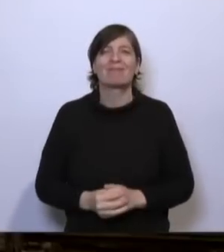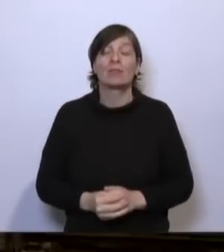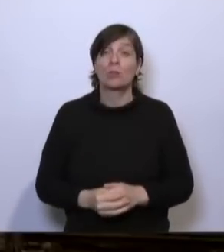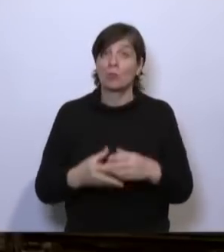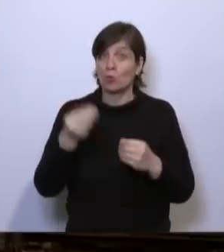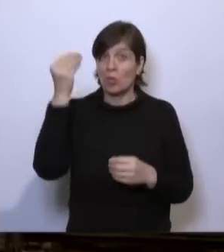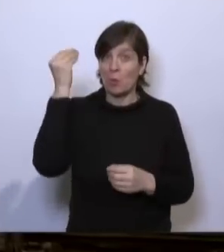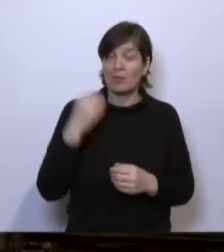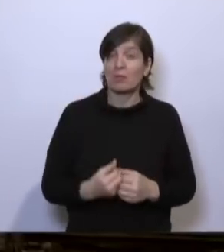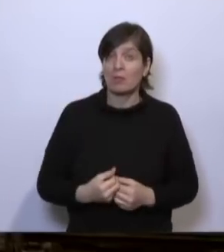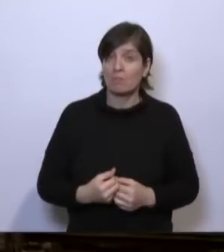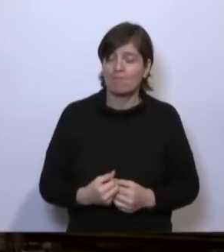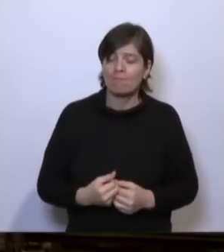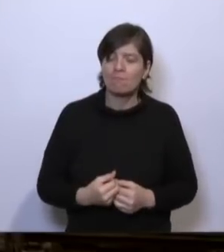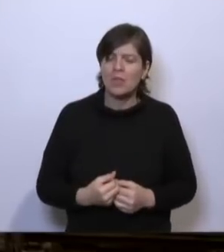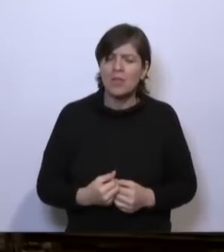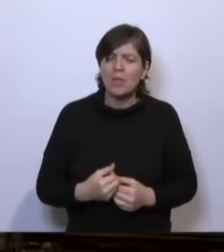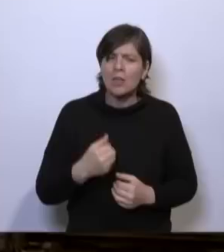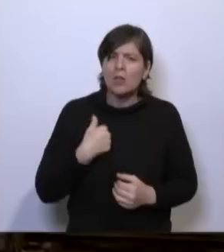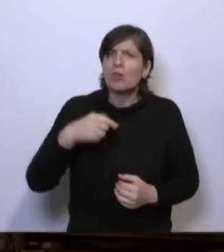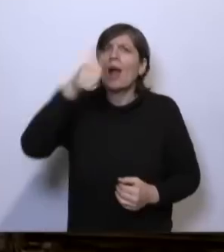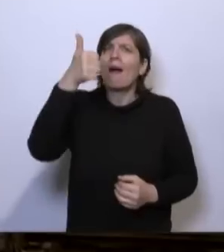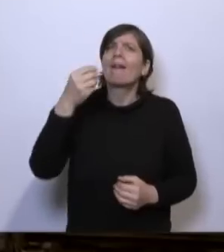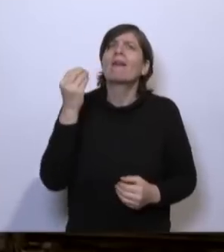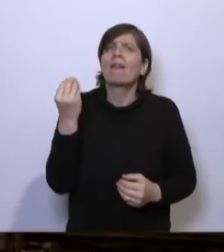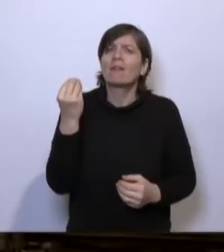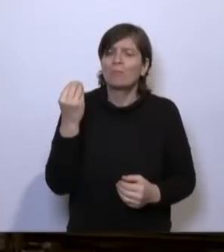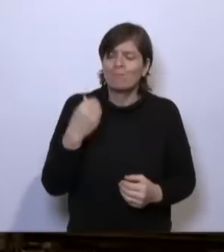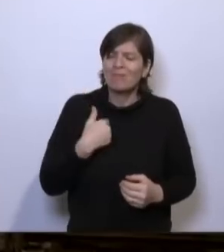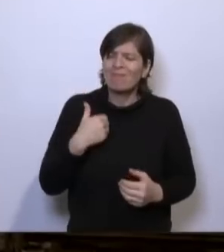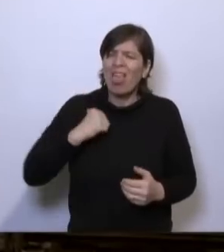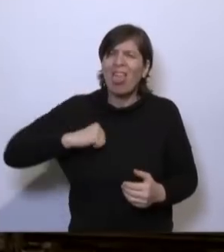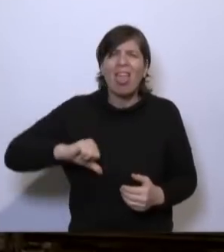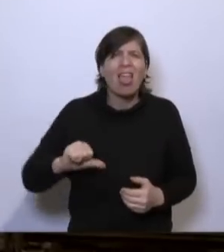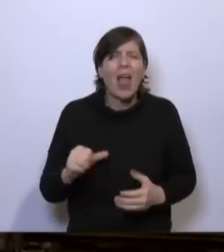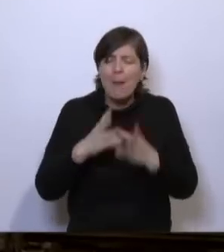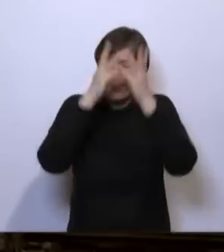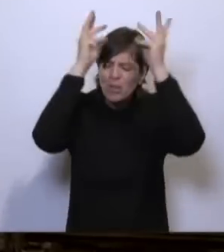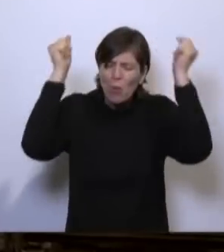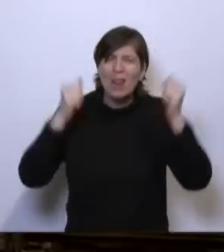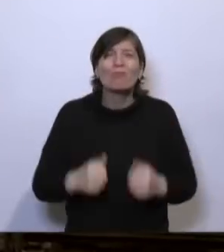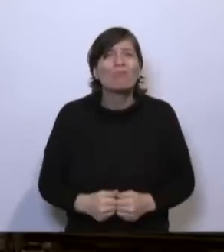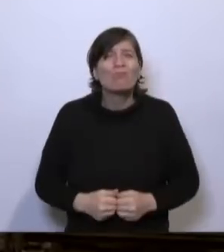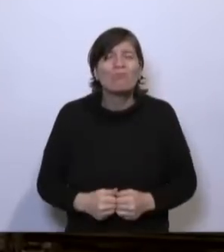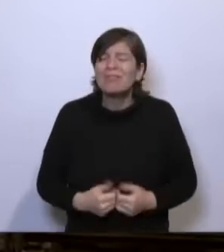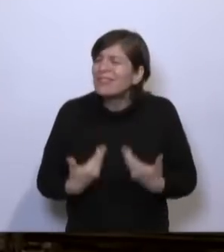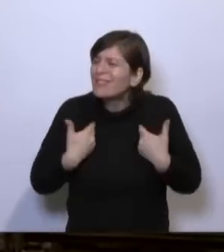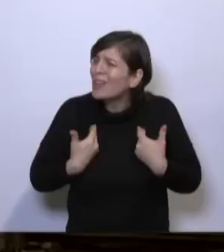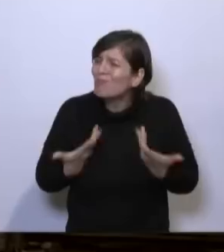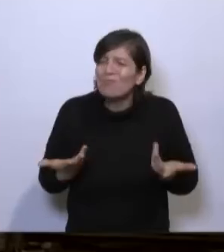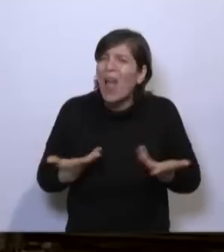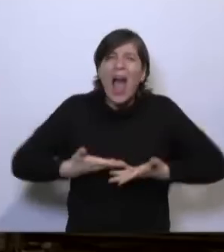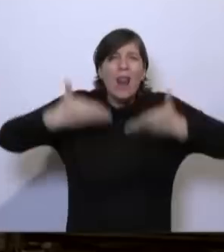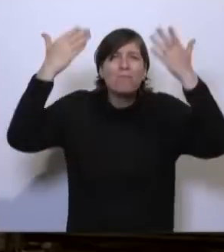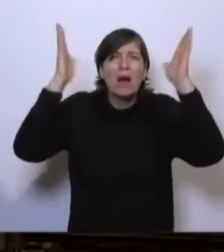Muchas veces lo que nos gana es la asedia espiritual, como que se nos va achanchando